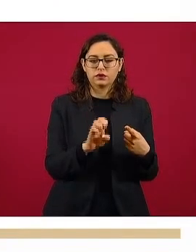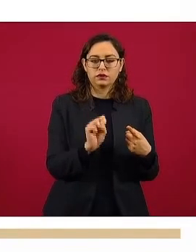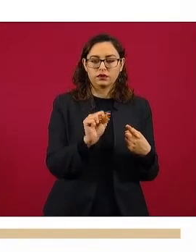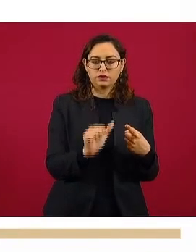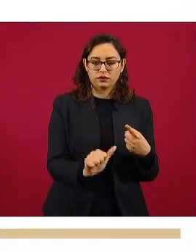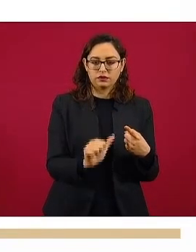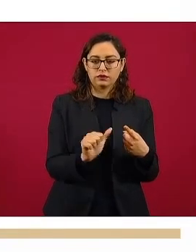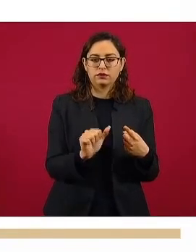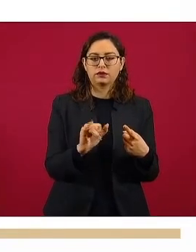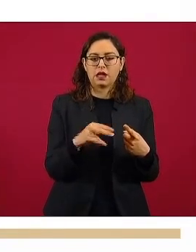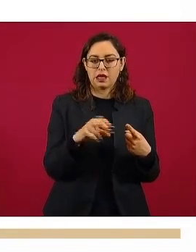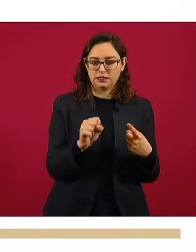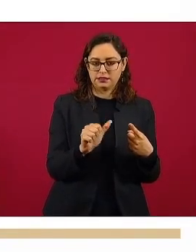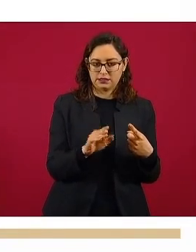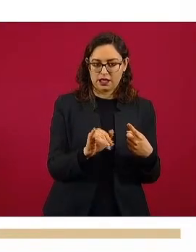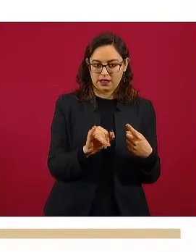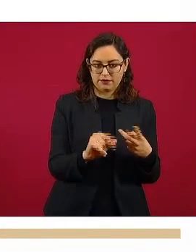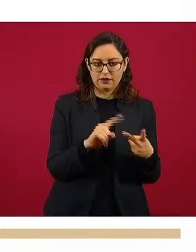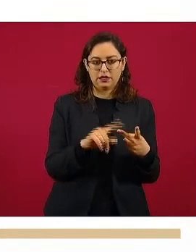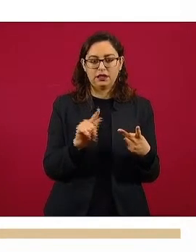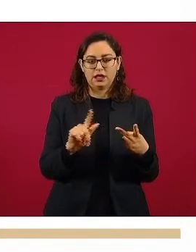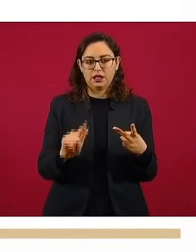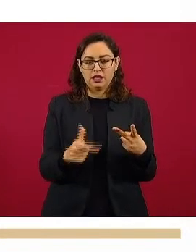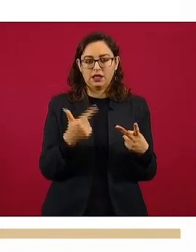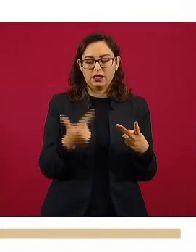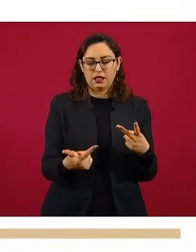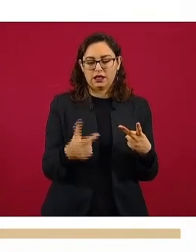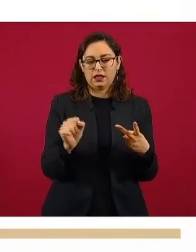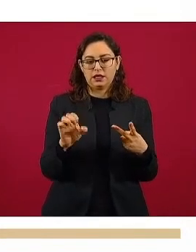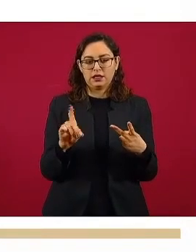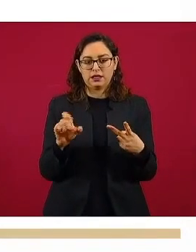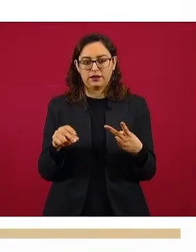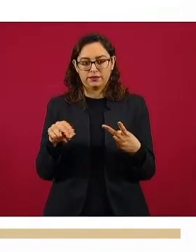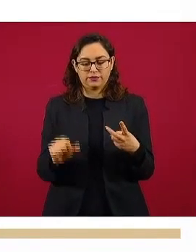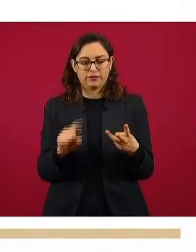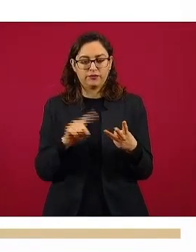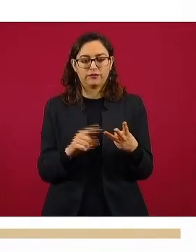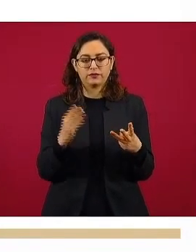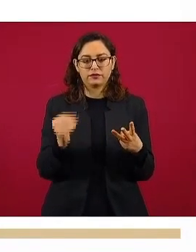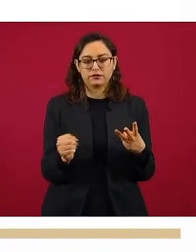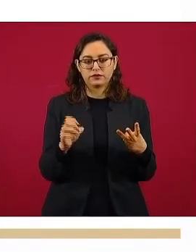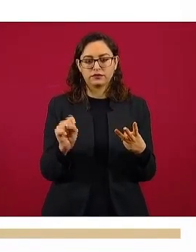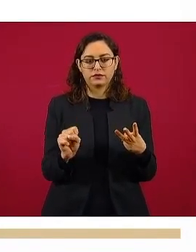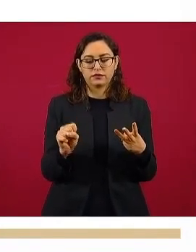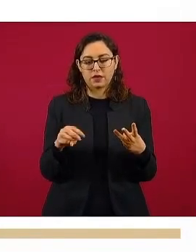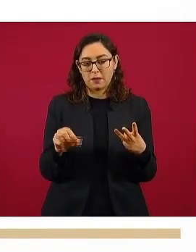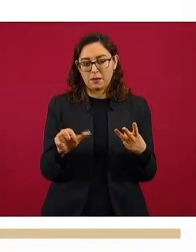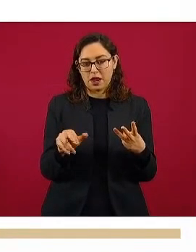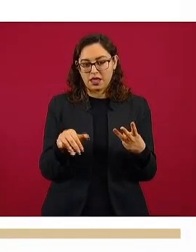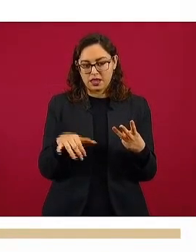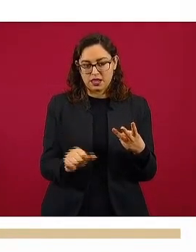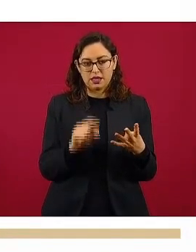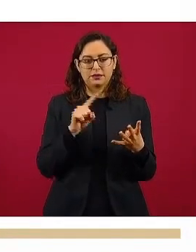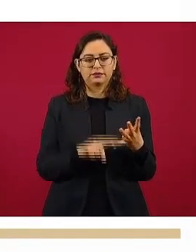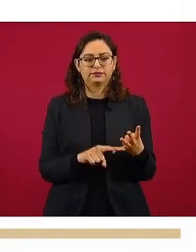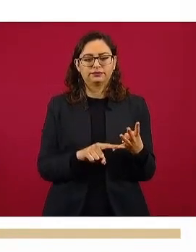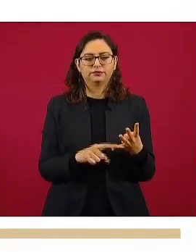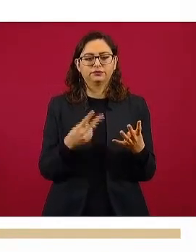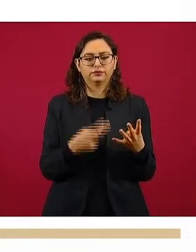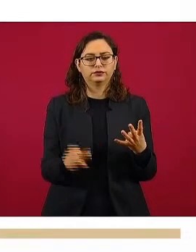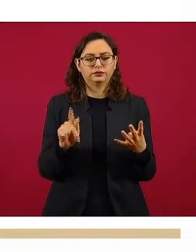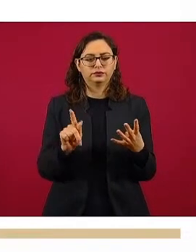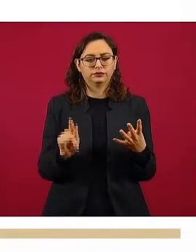Insabi, 77 hospitales de la Secretaría de la Defensa Nacional, 9 de la Secretaría de Marina, 275